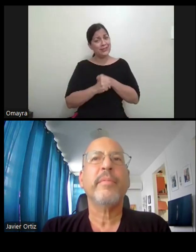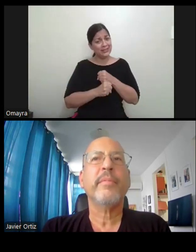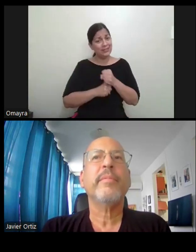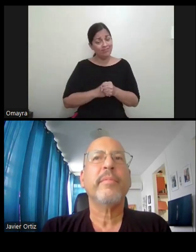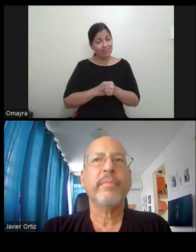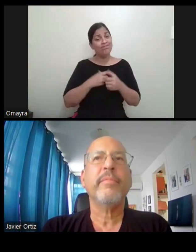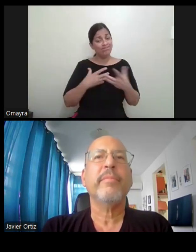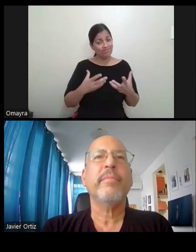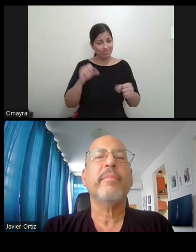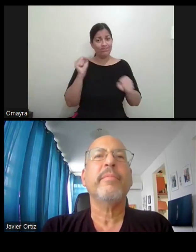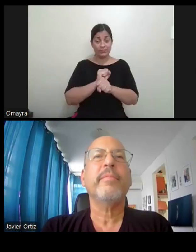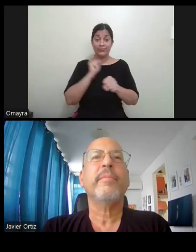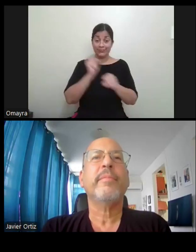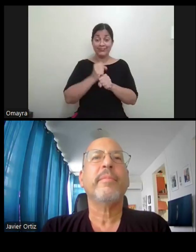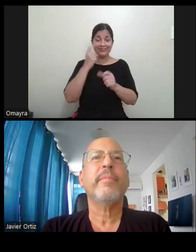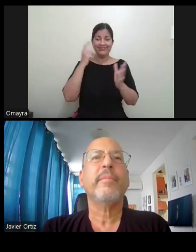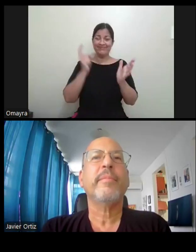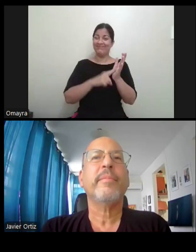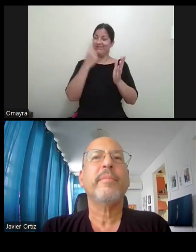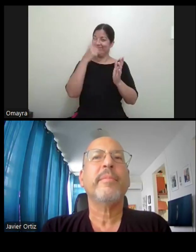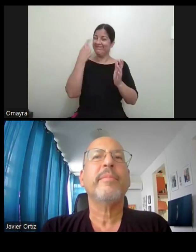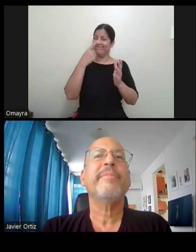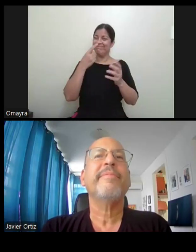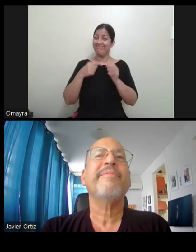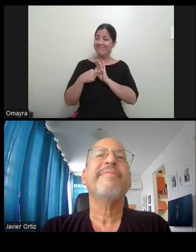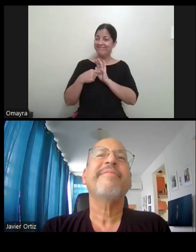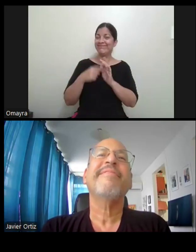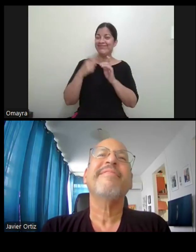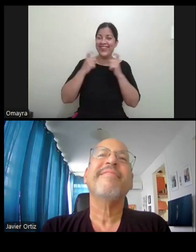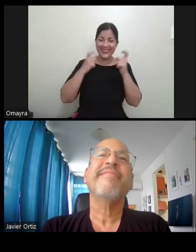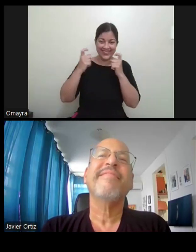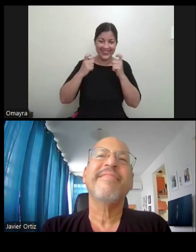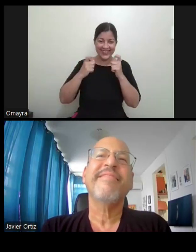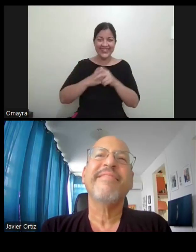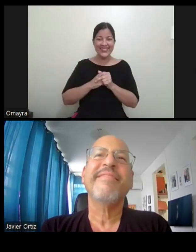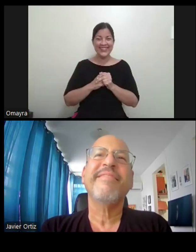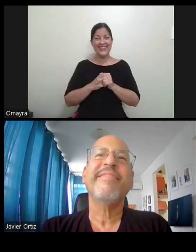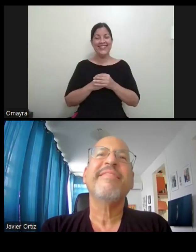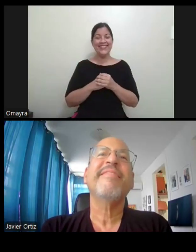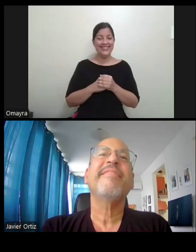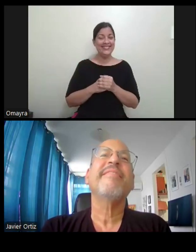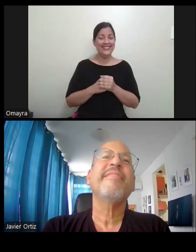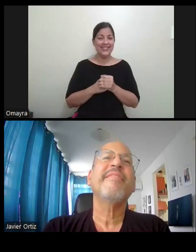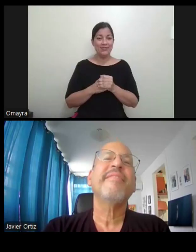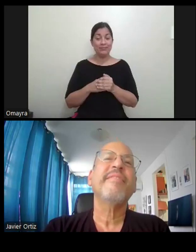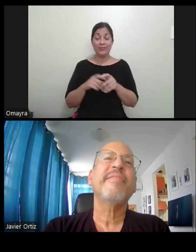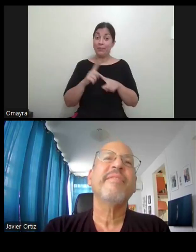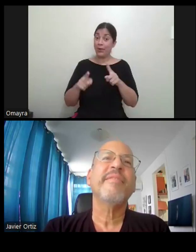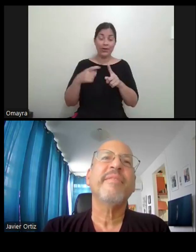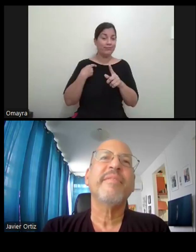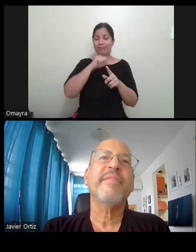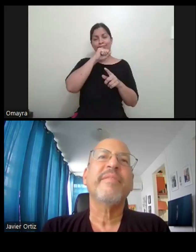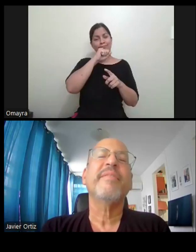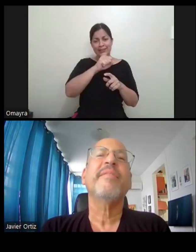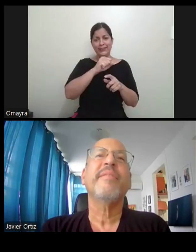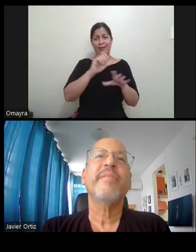Es un esfuerzo porque se le nota en la carita después de un ratito. Tú sabes, eso es, pero es que ella le fascina, ella lo hace